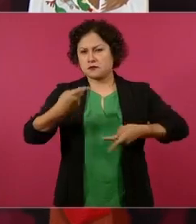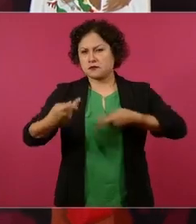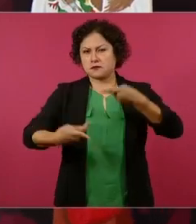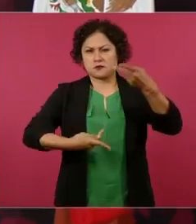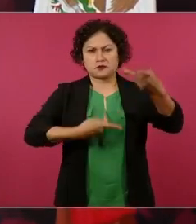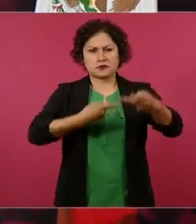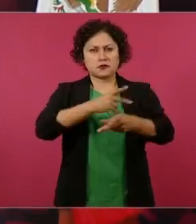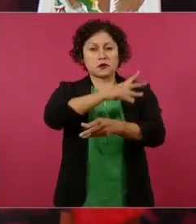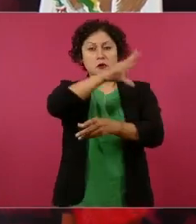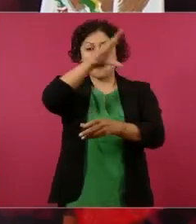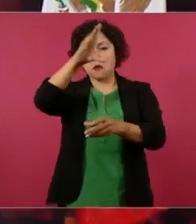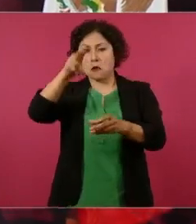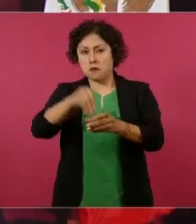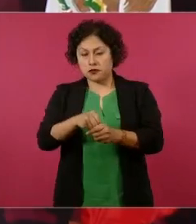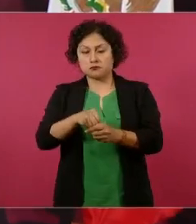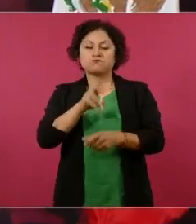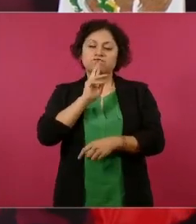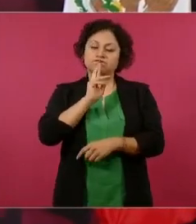todas.